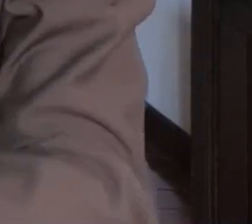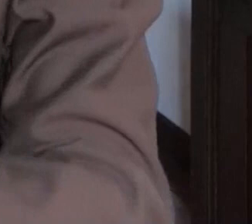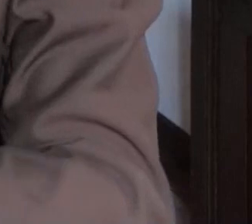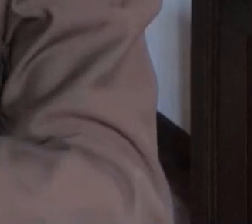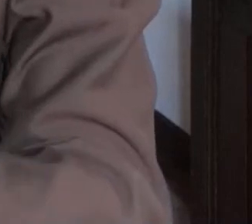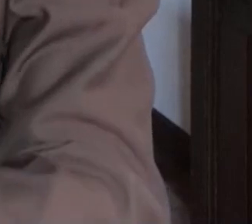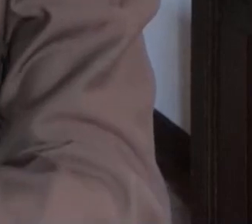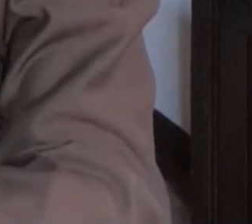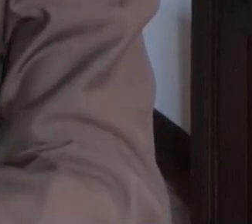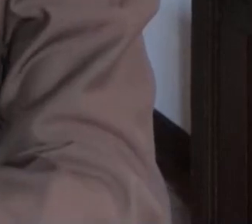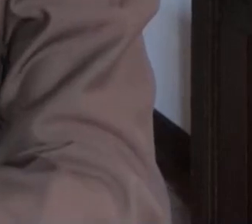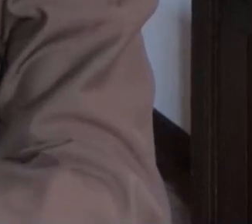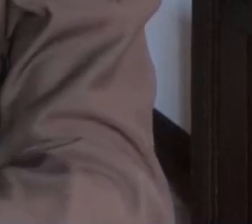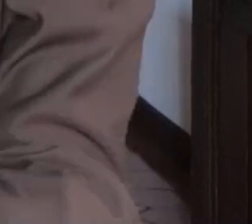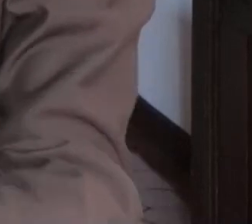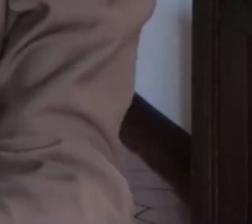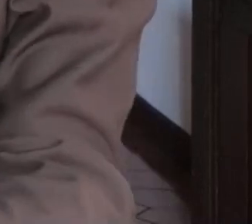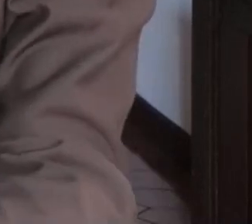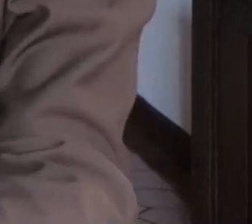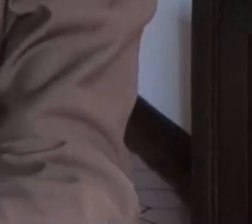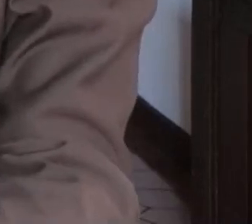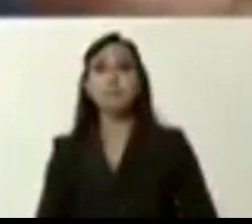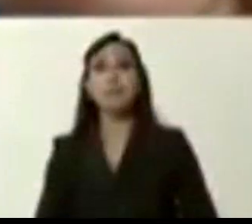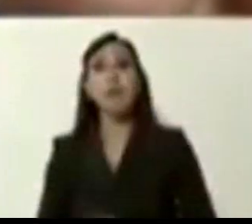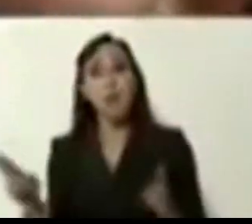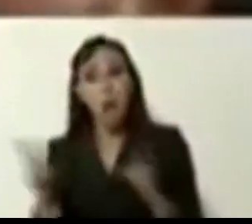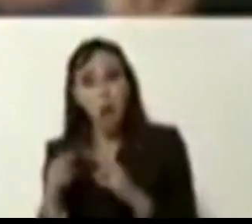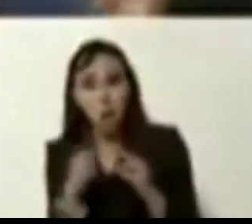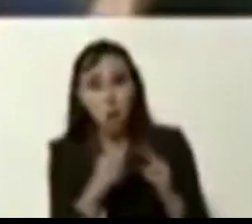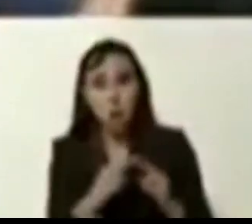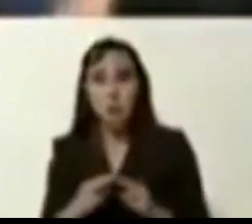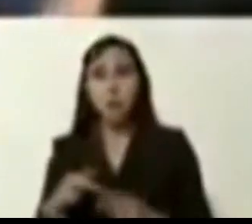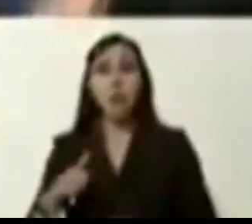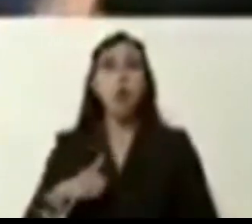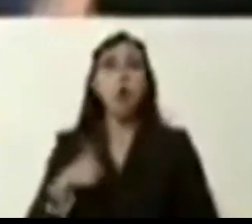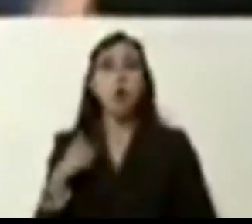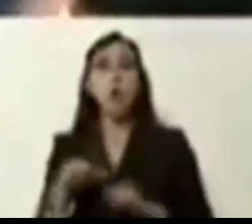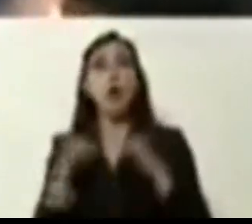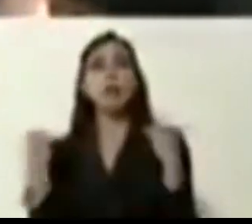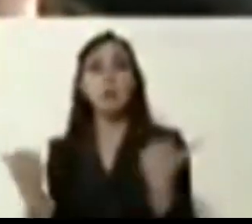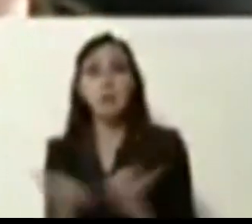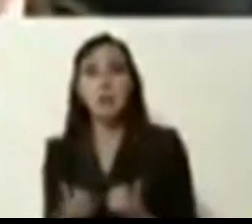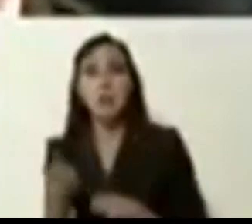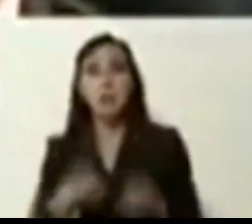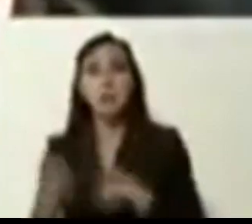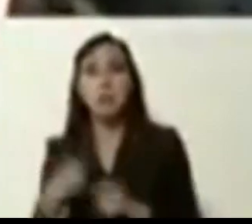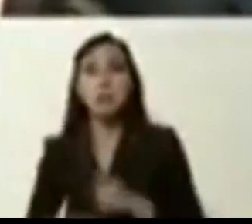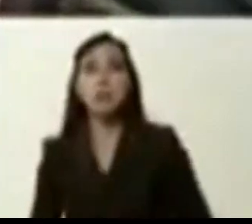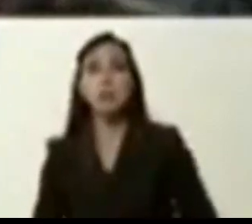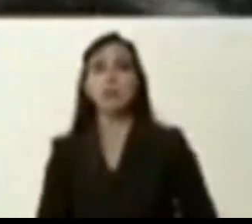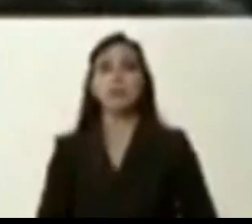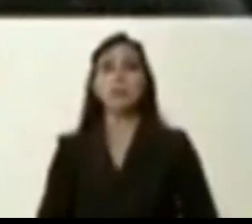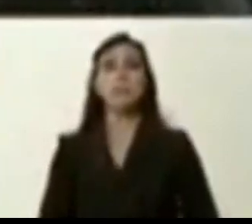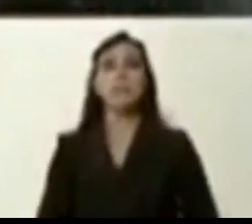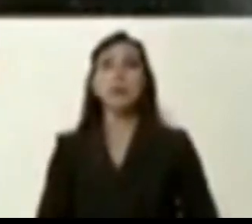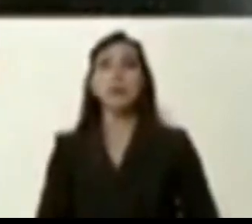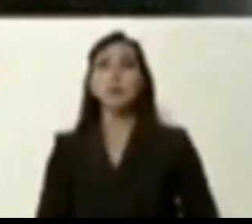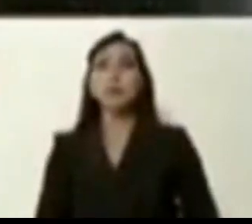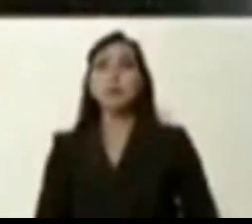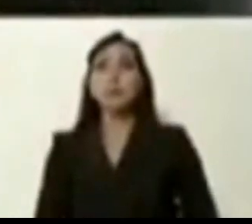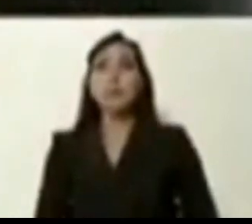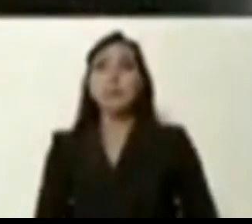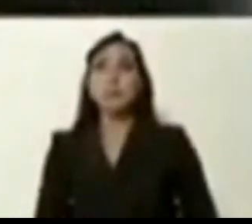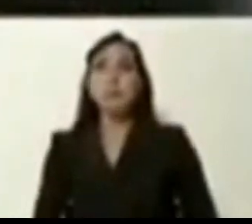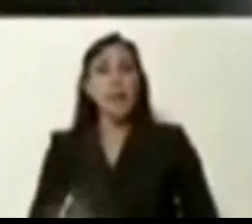Cualquier posición contraria a esa es anticonstitucional. El legislador, también pastor evangélico en ejercicio, se metió en el ojo del huracán